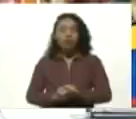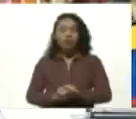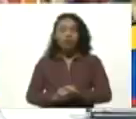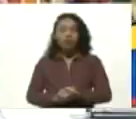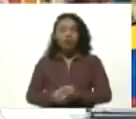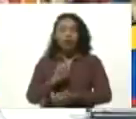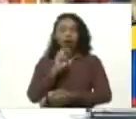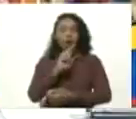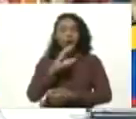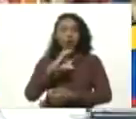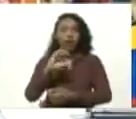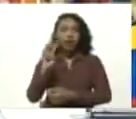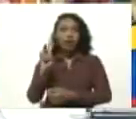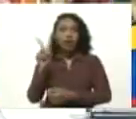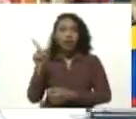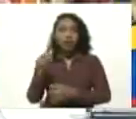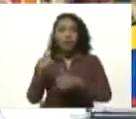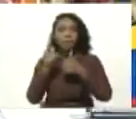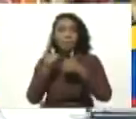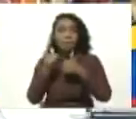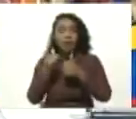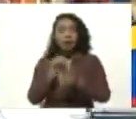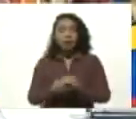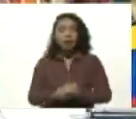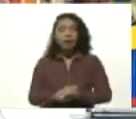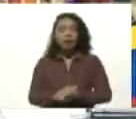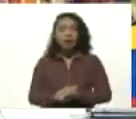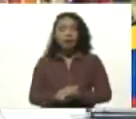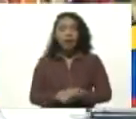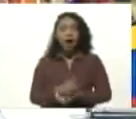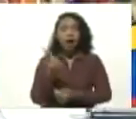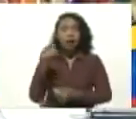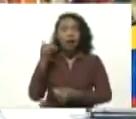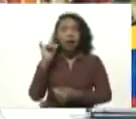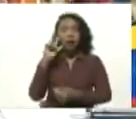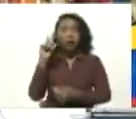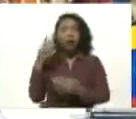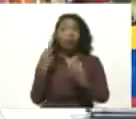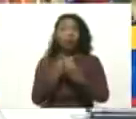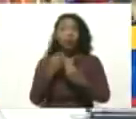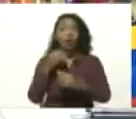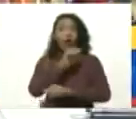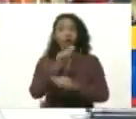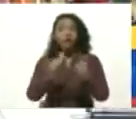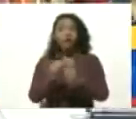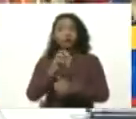UCB. Eso va bastante bien. Ahí ha estado nuestra vicepresidenta,